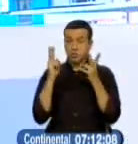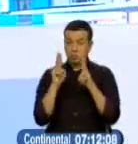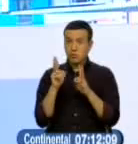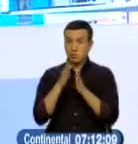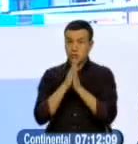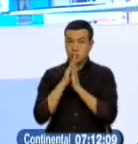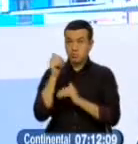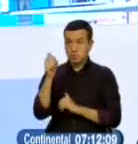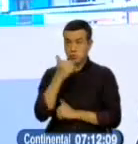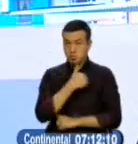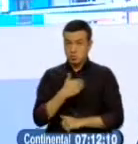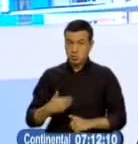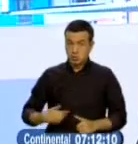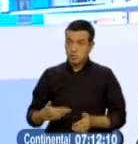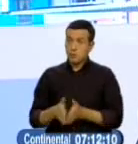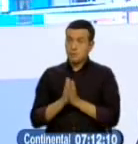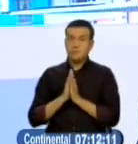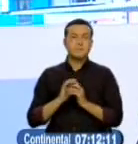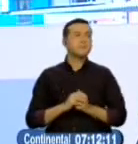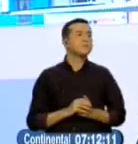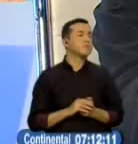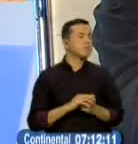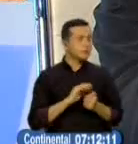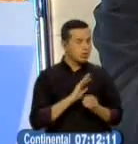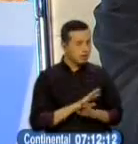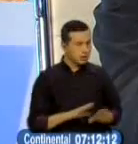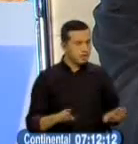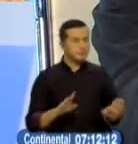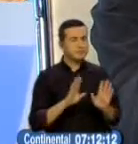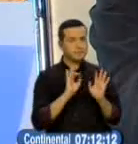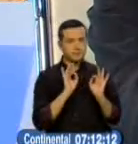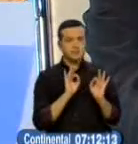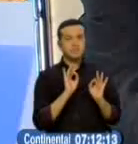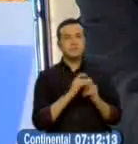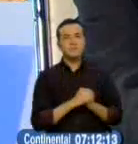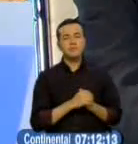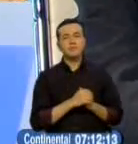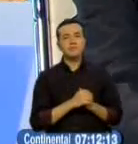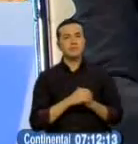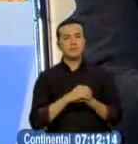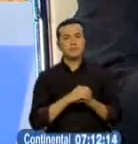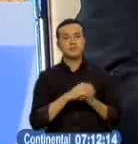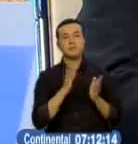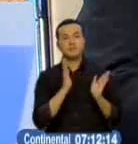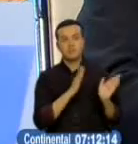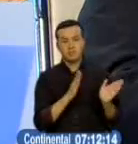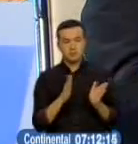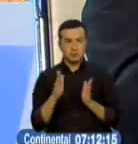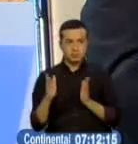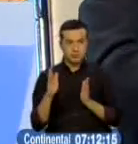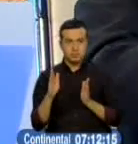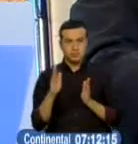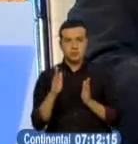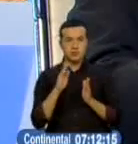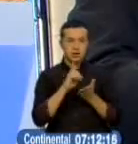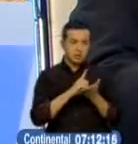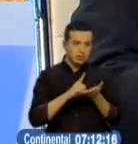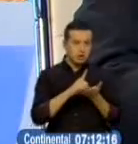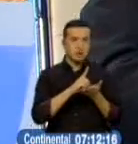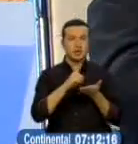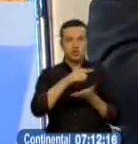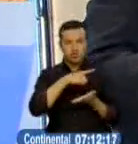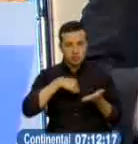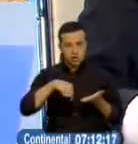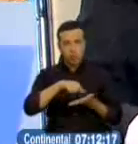un pedido del propio presidente. No, claro. Ahora, vamos a lo siguiente. Dentro del mapa de ubicación de distritos, circuitos